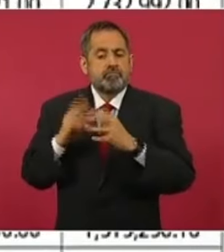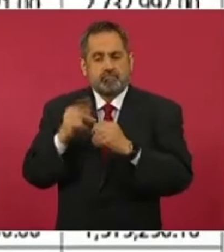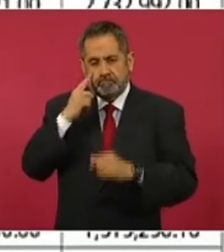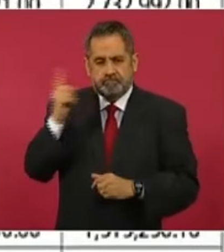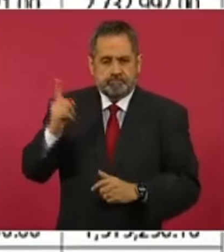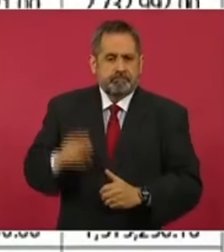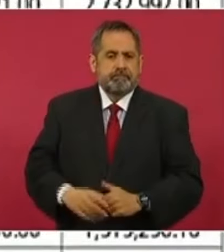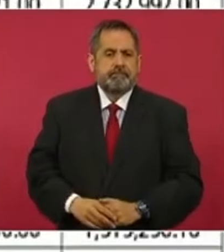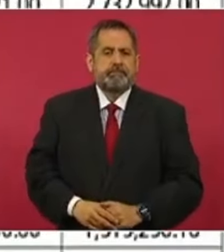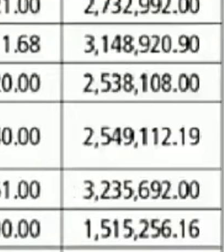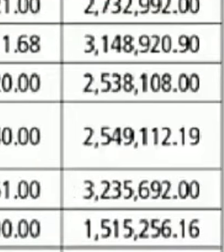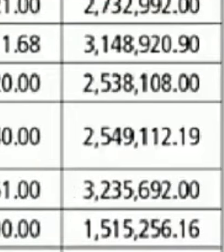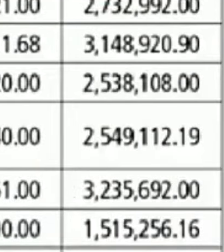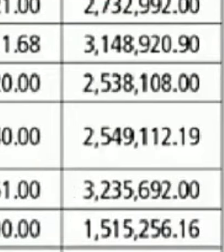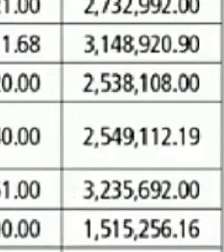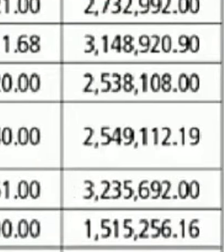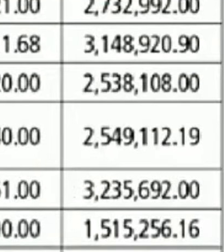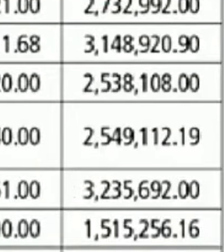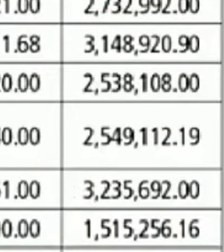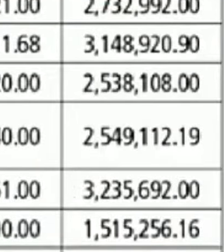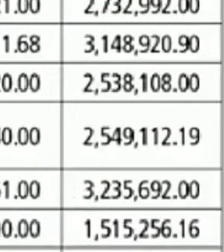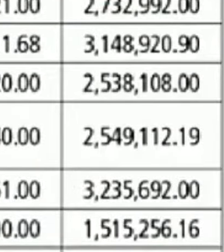4,300,000.